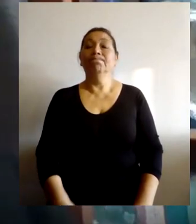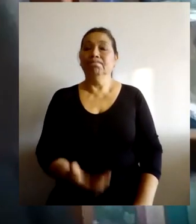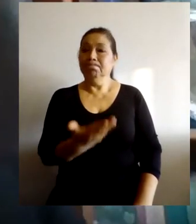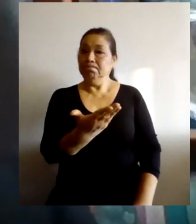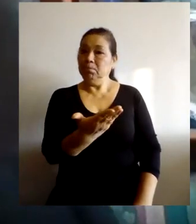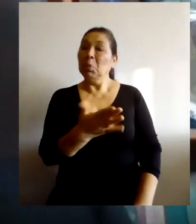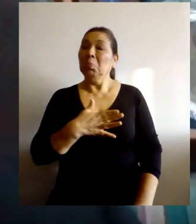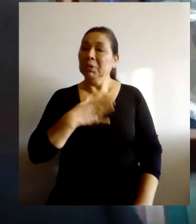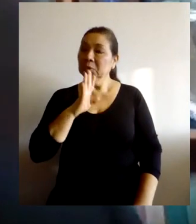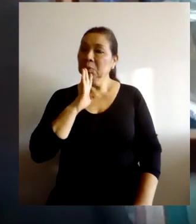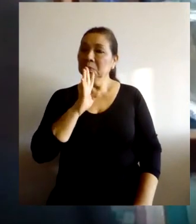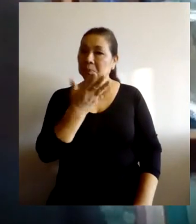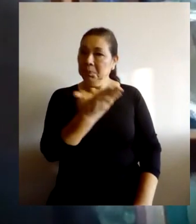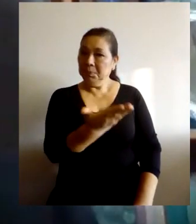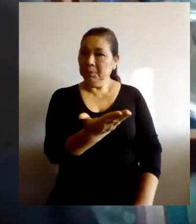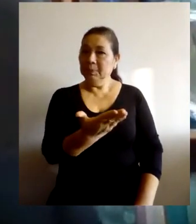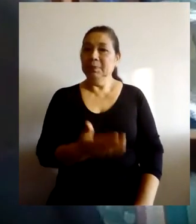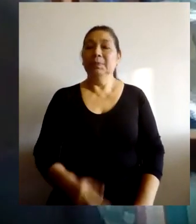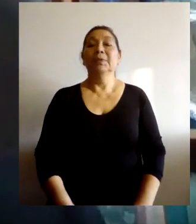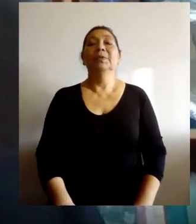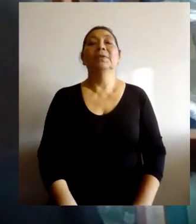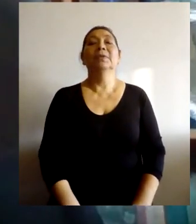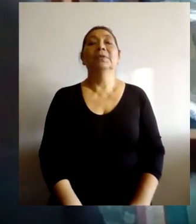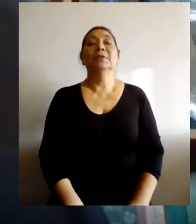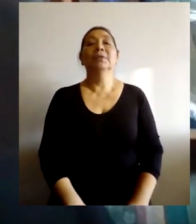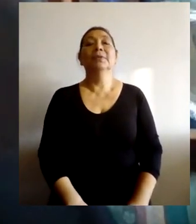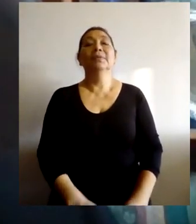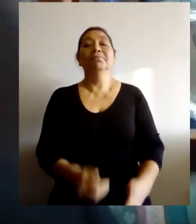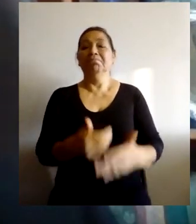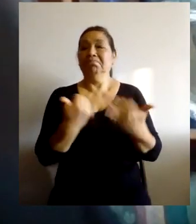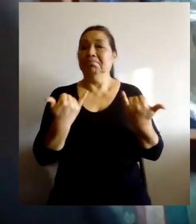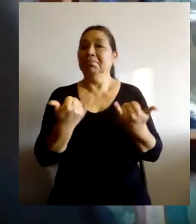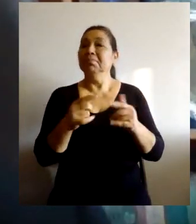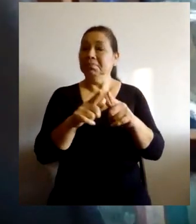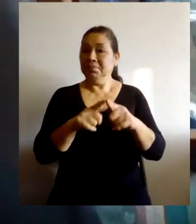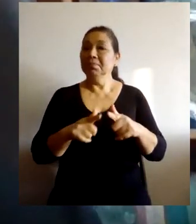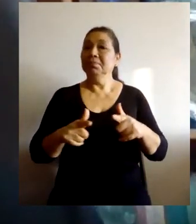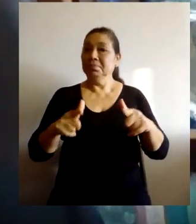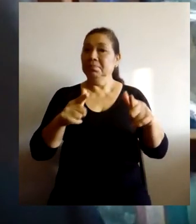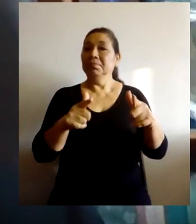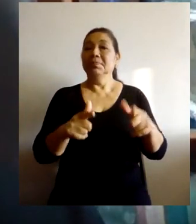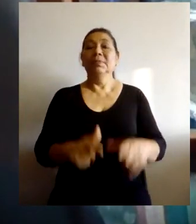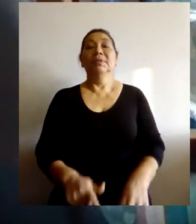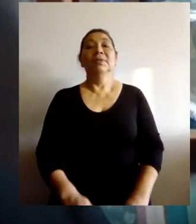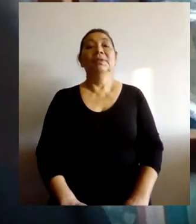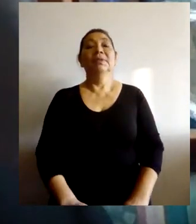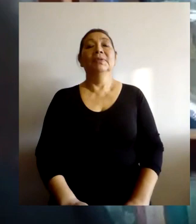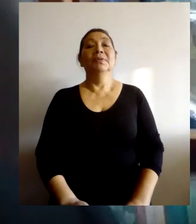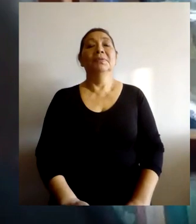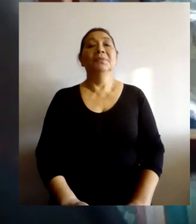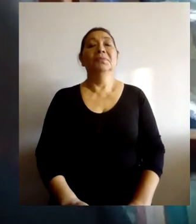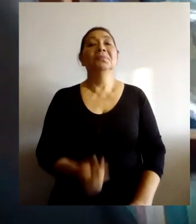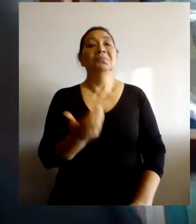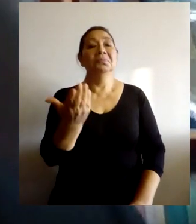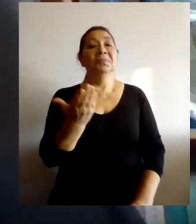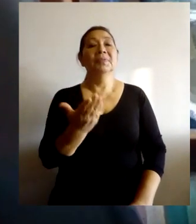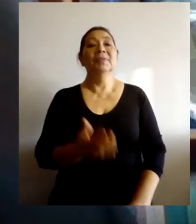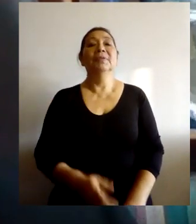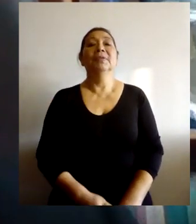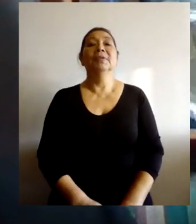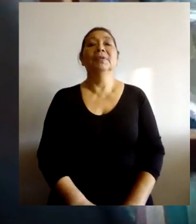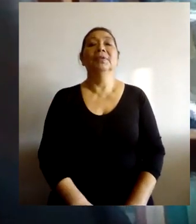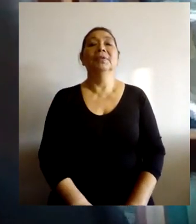Señor abogado, tiene usted el uso de la palabra para hacer el informe ante esta sala sobre la causa que está